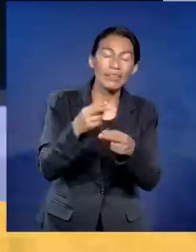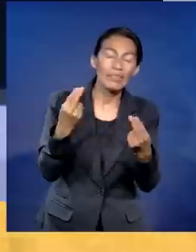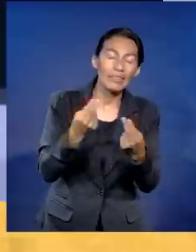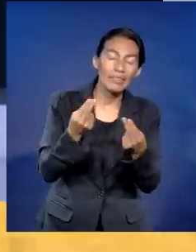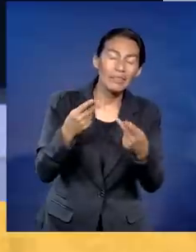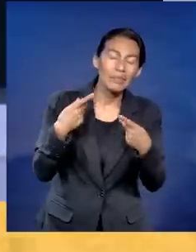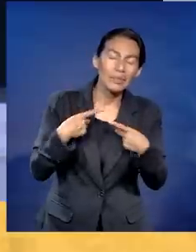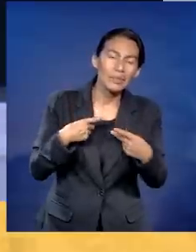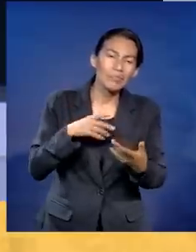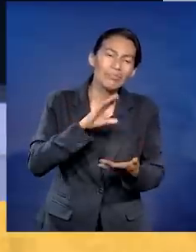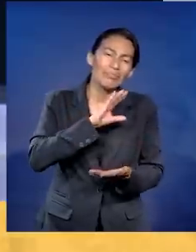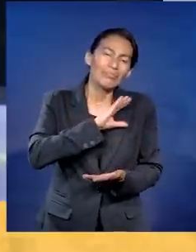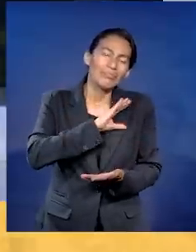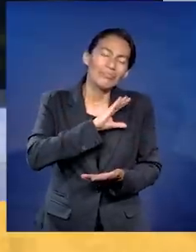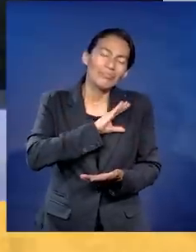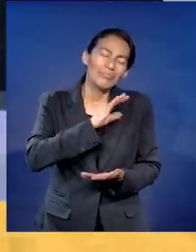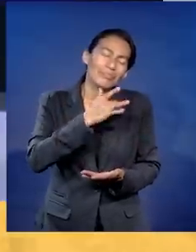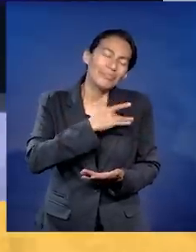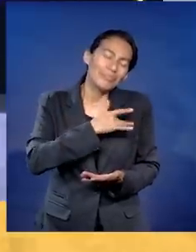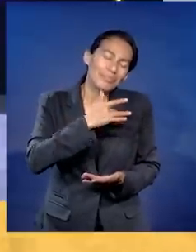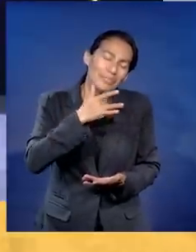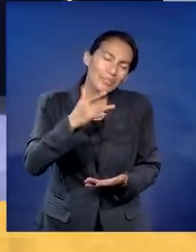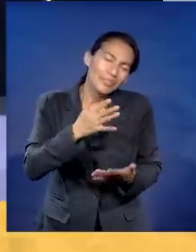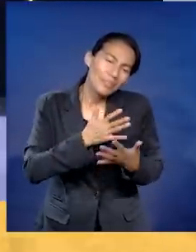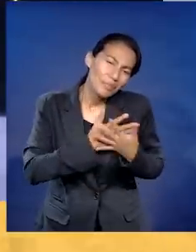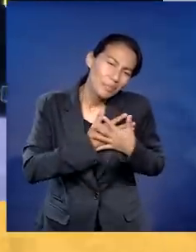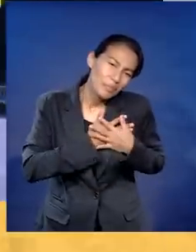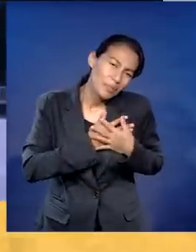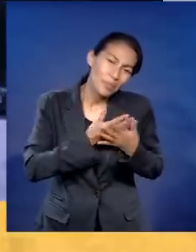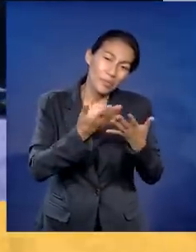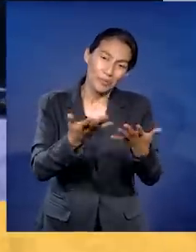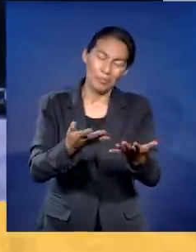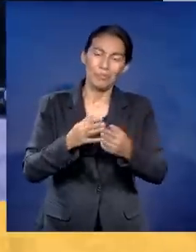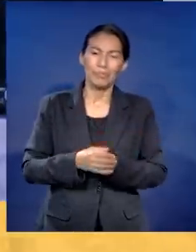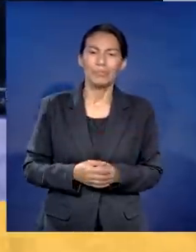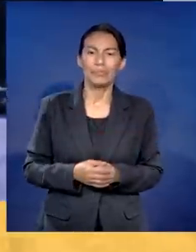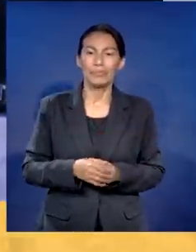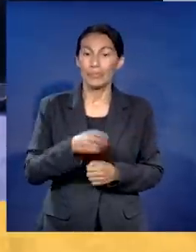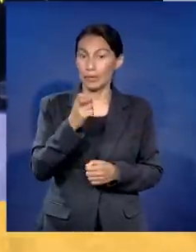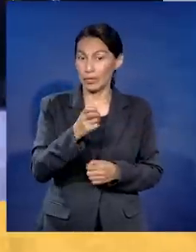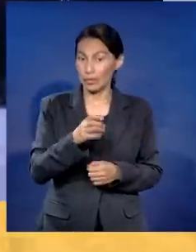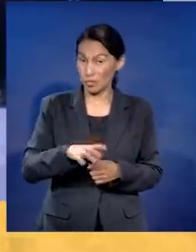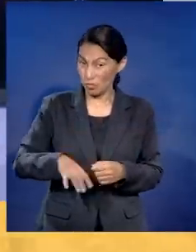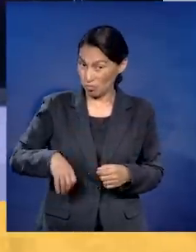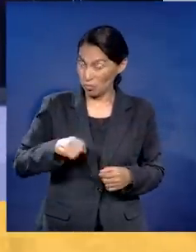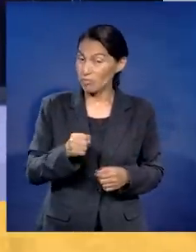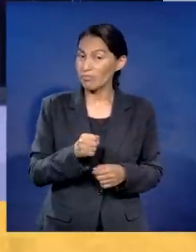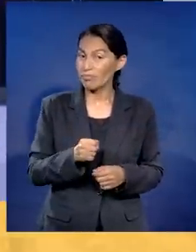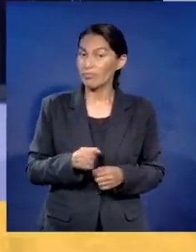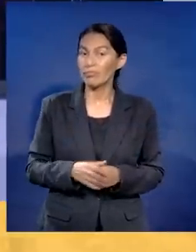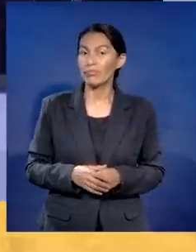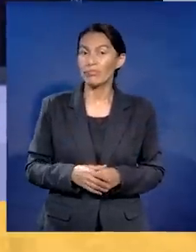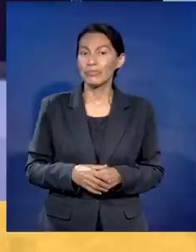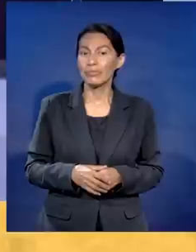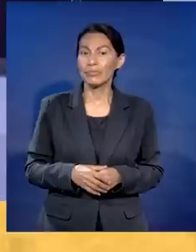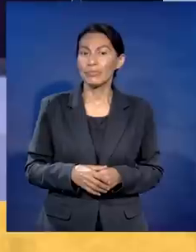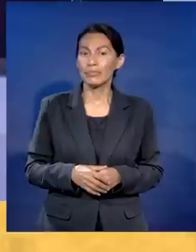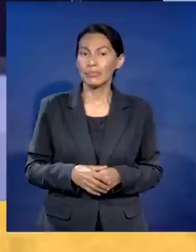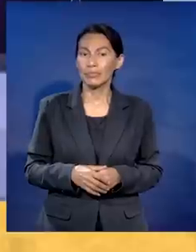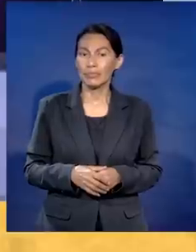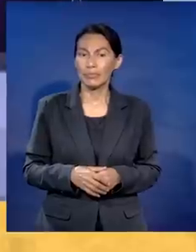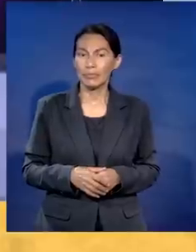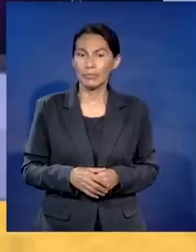cada día cuando necesitas seguir enamorando a la persona, pero eso requiere un esfuerzo extra.